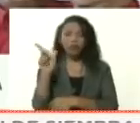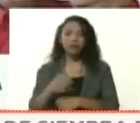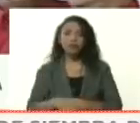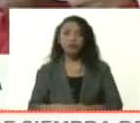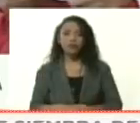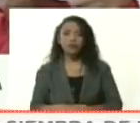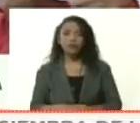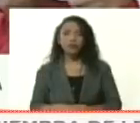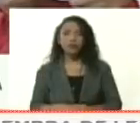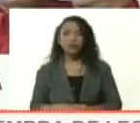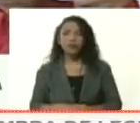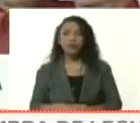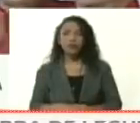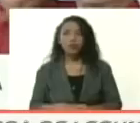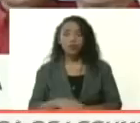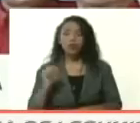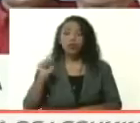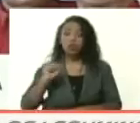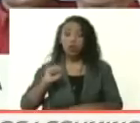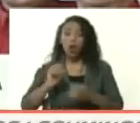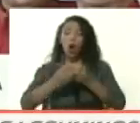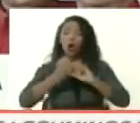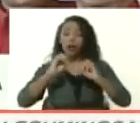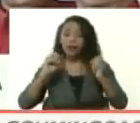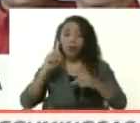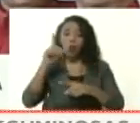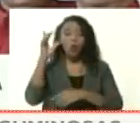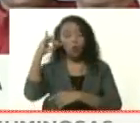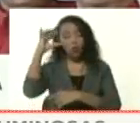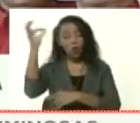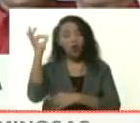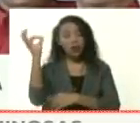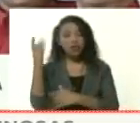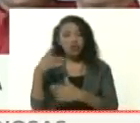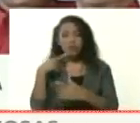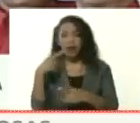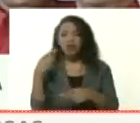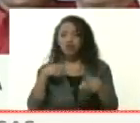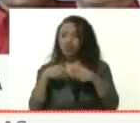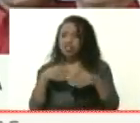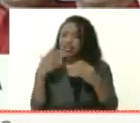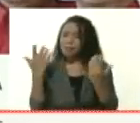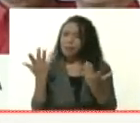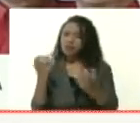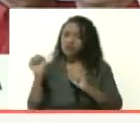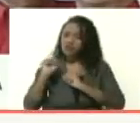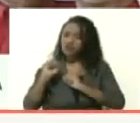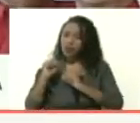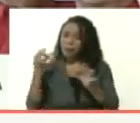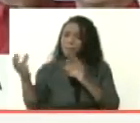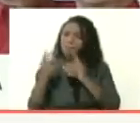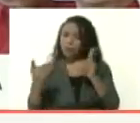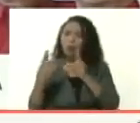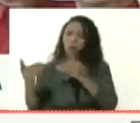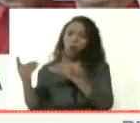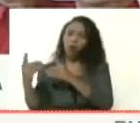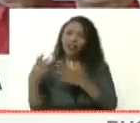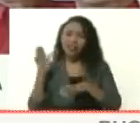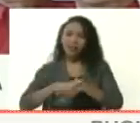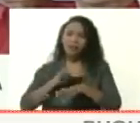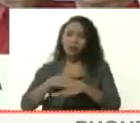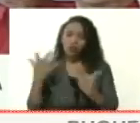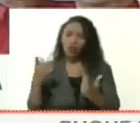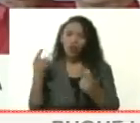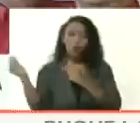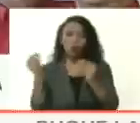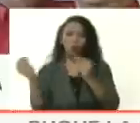¿Ah? Sí, organizamos un congreso para criticarnos. ¿Y que logramos la perfección? No, pero ahí vamos, trabajando todos los